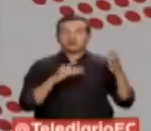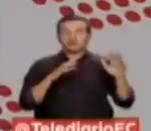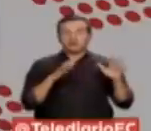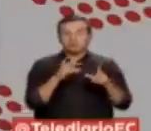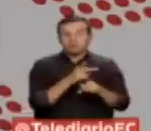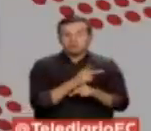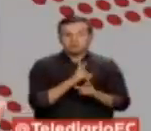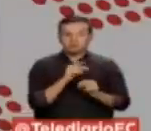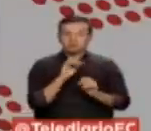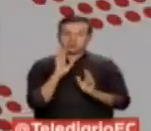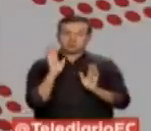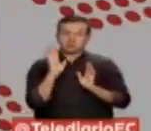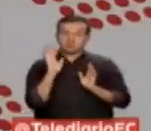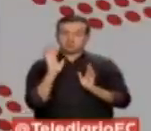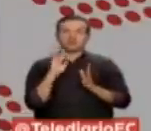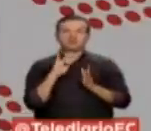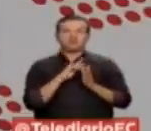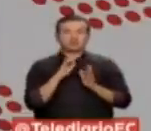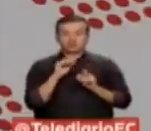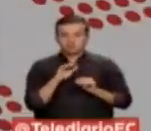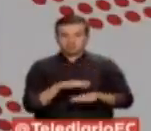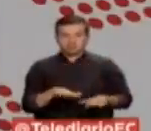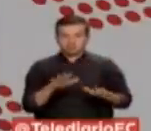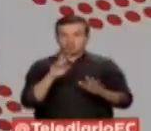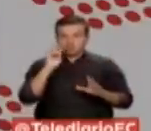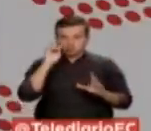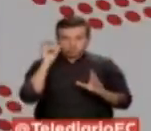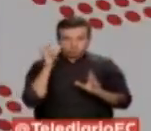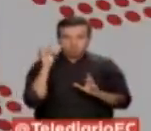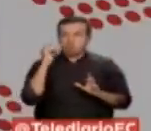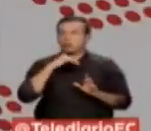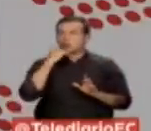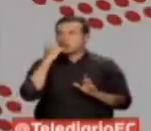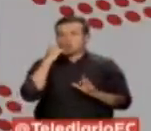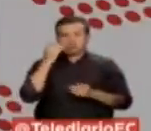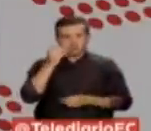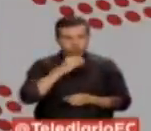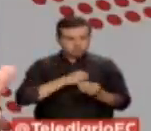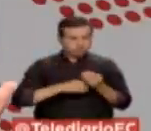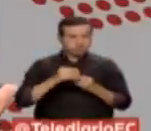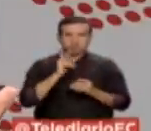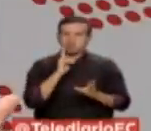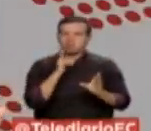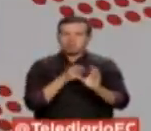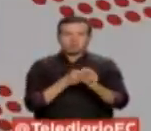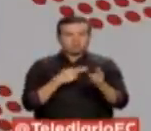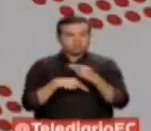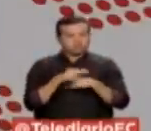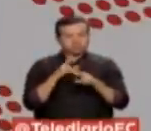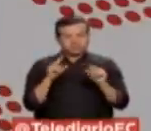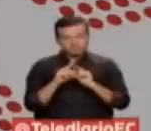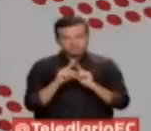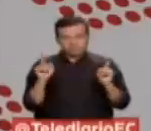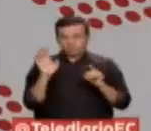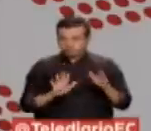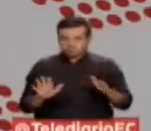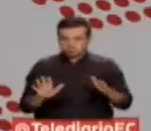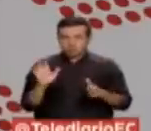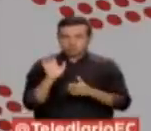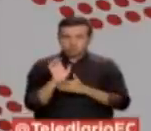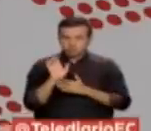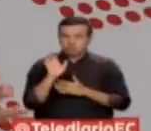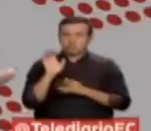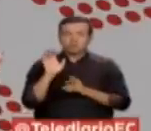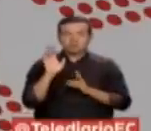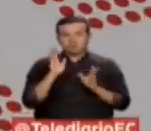lugares en donde hay mayor riesgo en ir de turismo o en hacer inversiones En participar en negocios en el país tenemos el